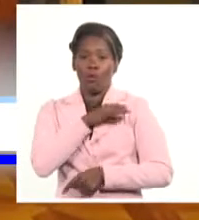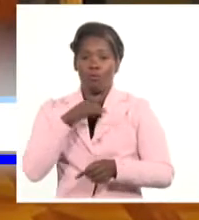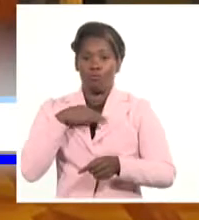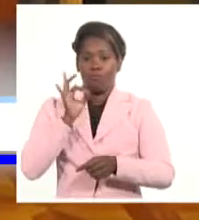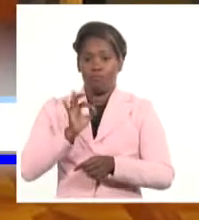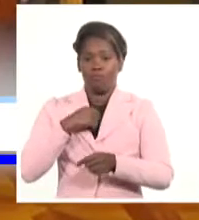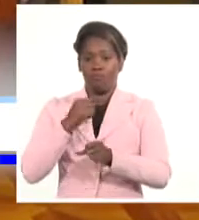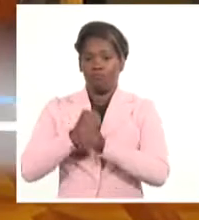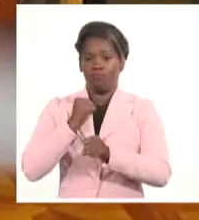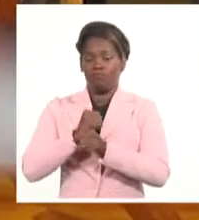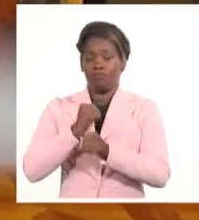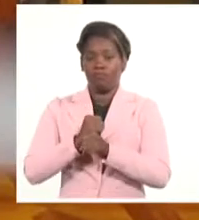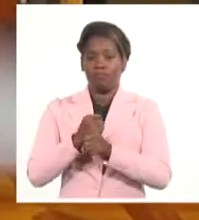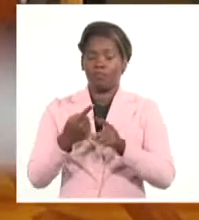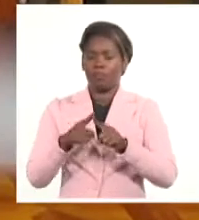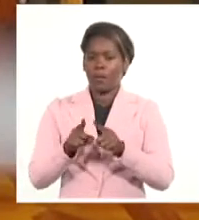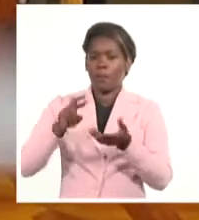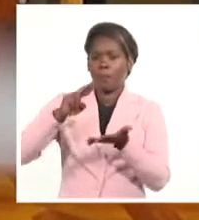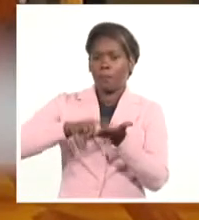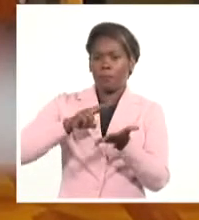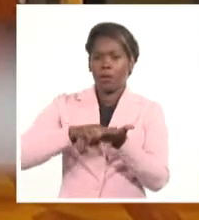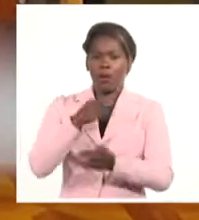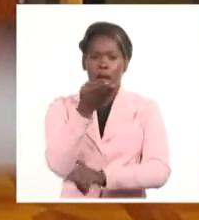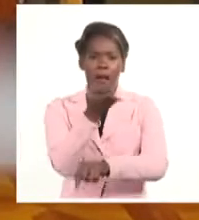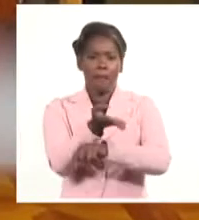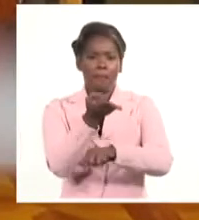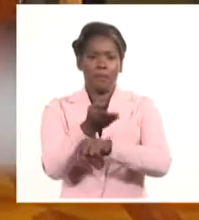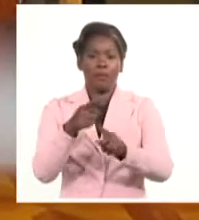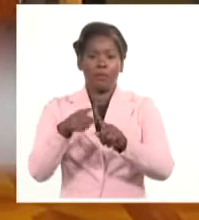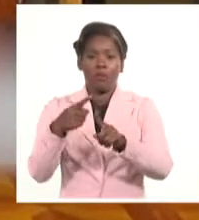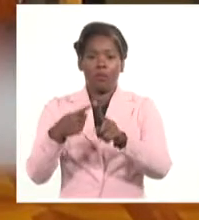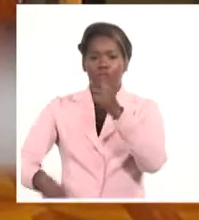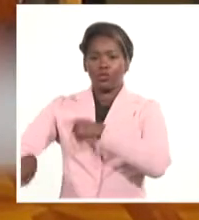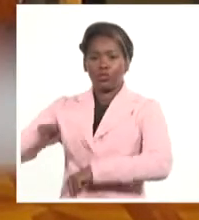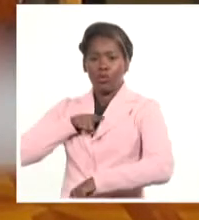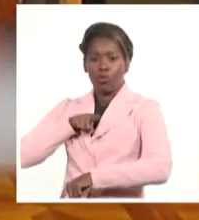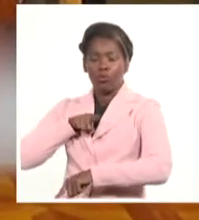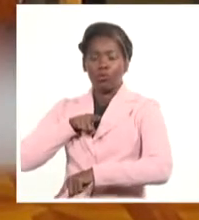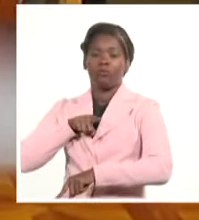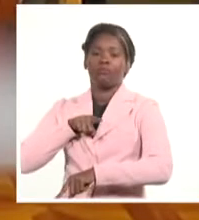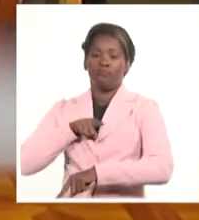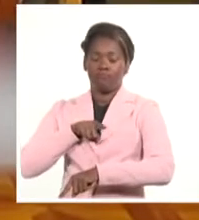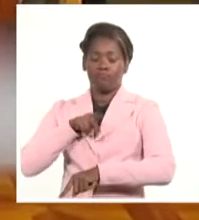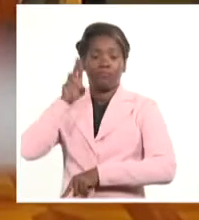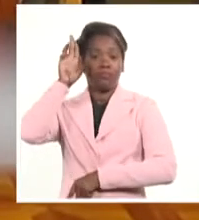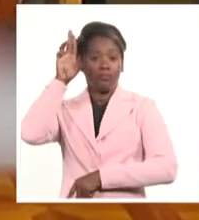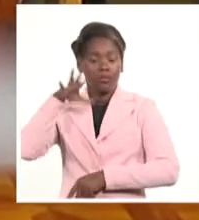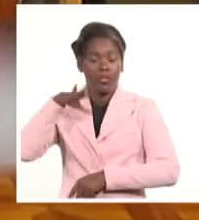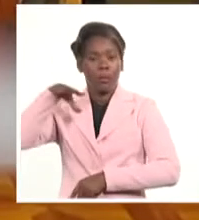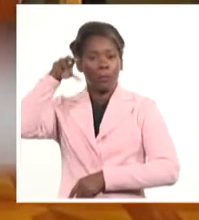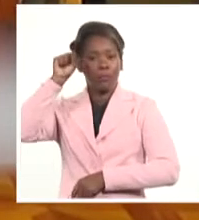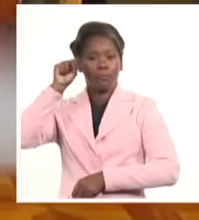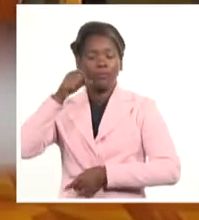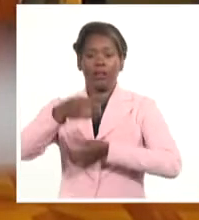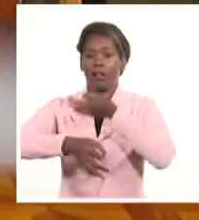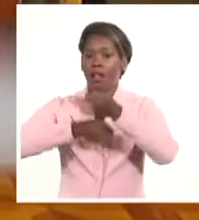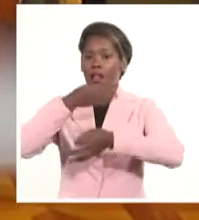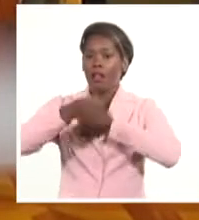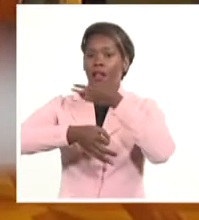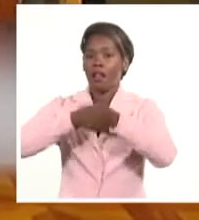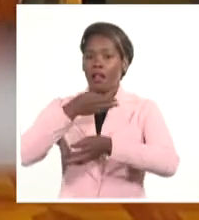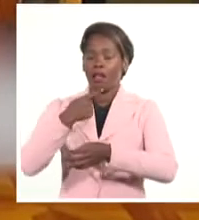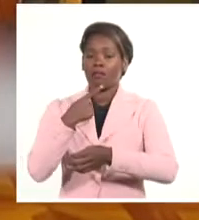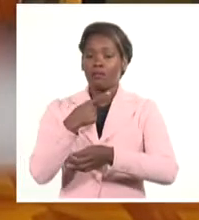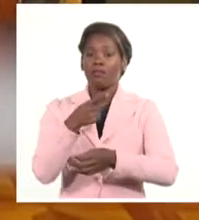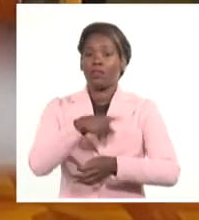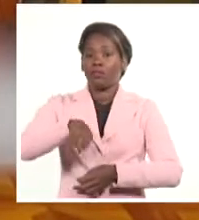el miércoles la solicitud del mandatario para evitar un golpe de Estado en su contra. El gobernante instó a los poderes legislativo y judicial a hacer